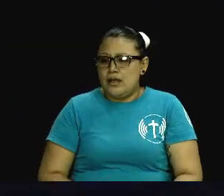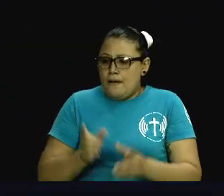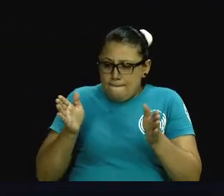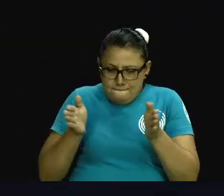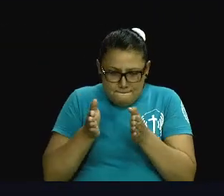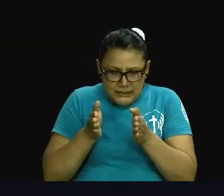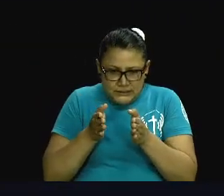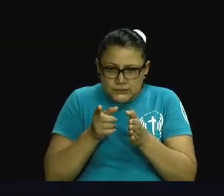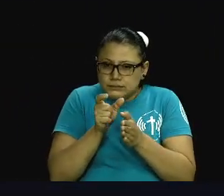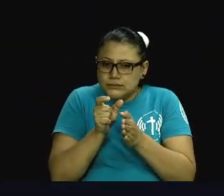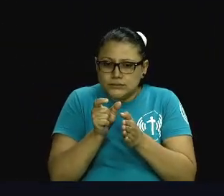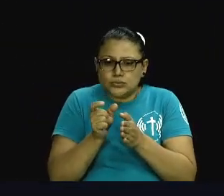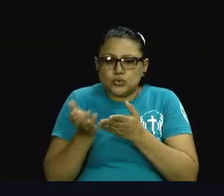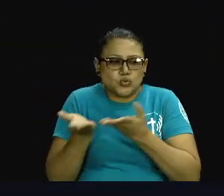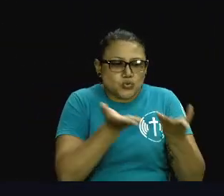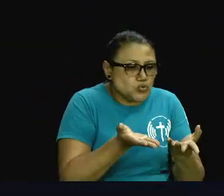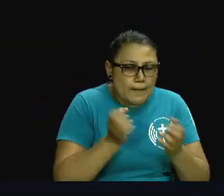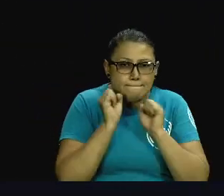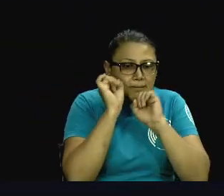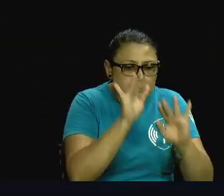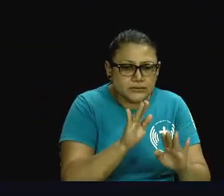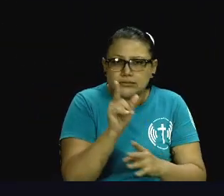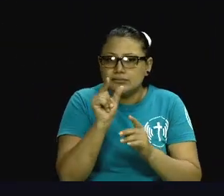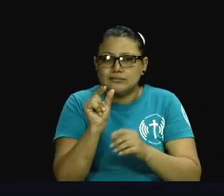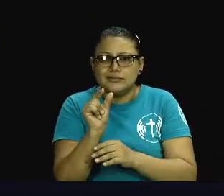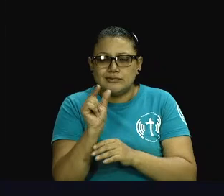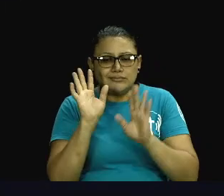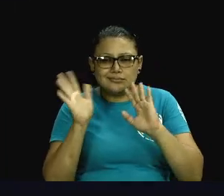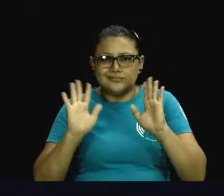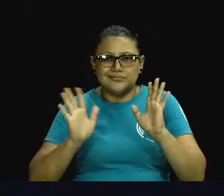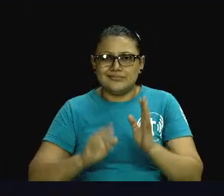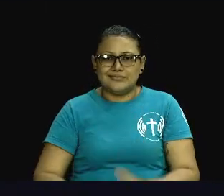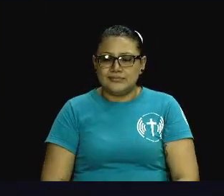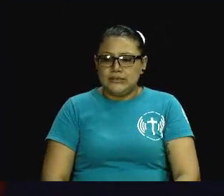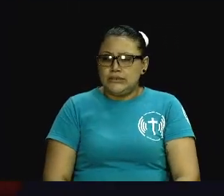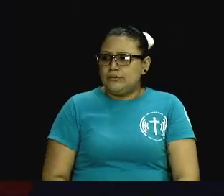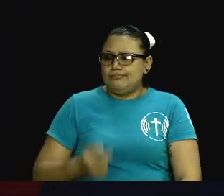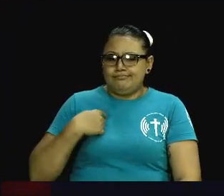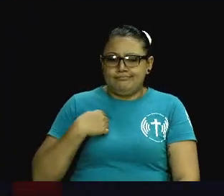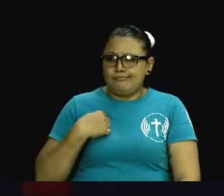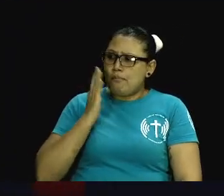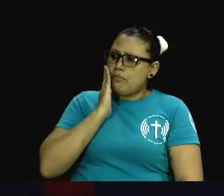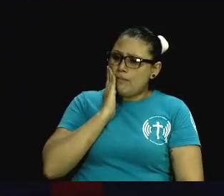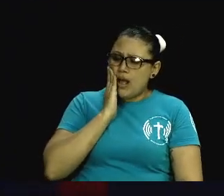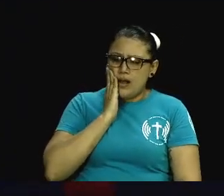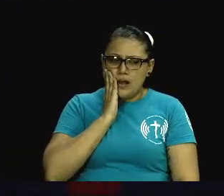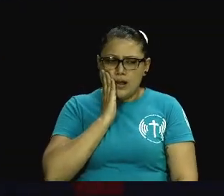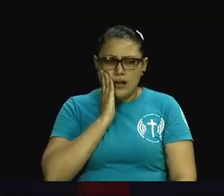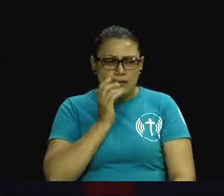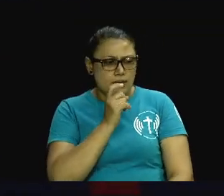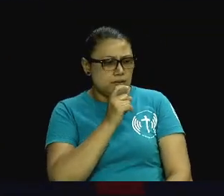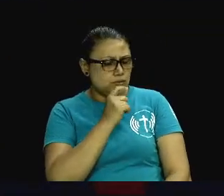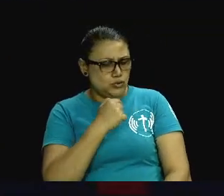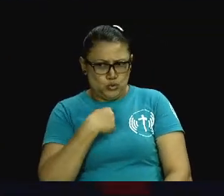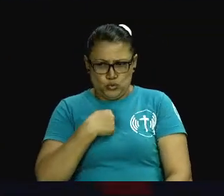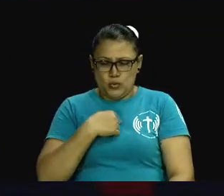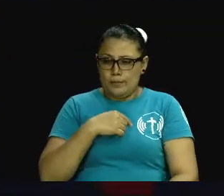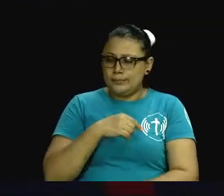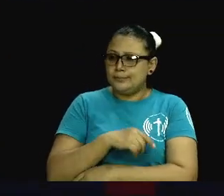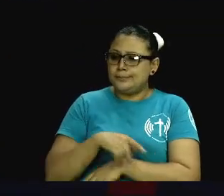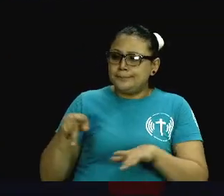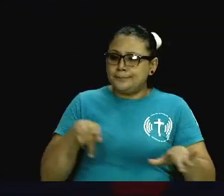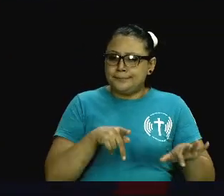pequeñas de los pequeños sino que lo hace entero y nos quedamos viendo y sabe que pensamos y cómo le vamos a pagar